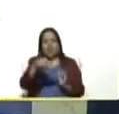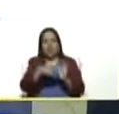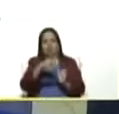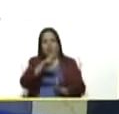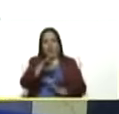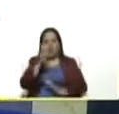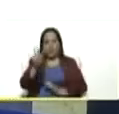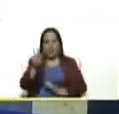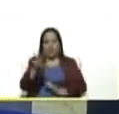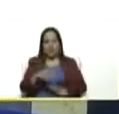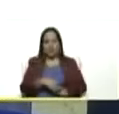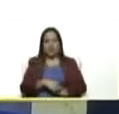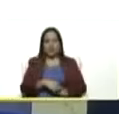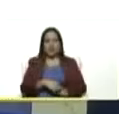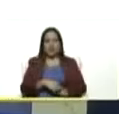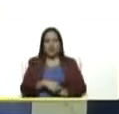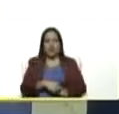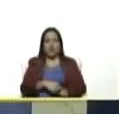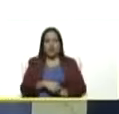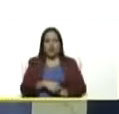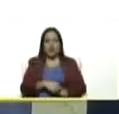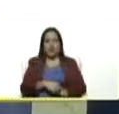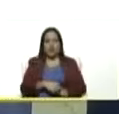2024 con